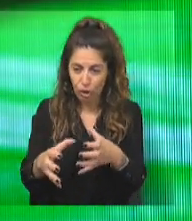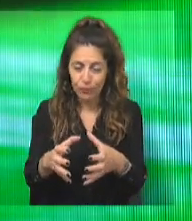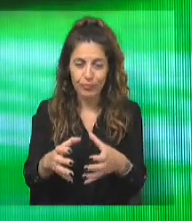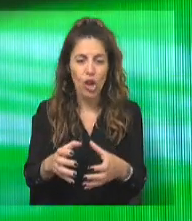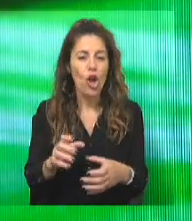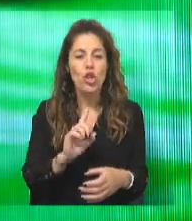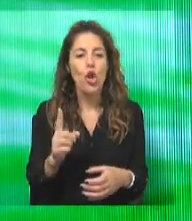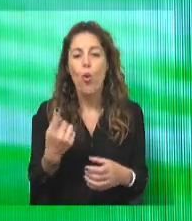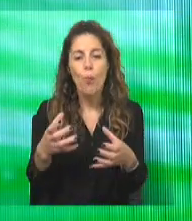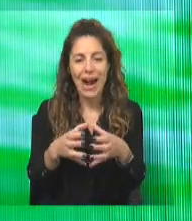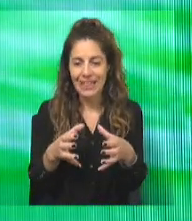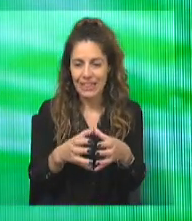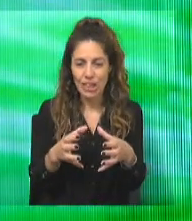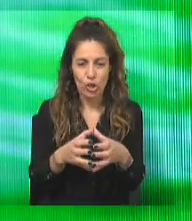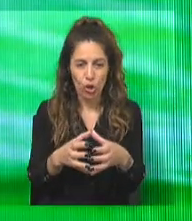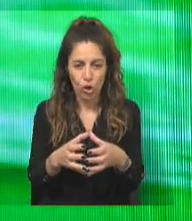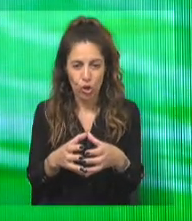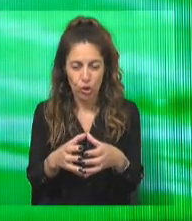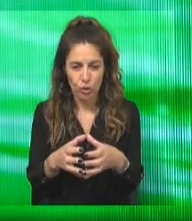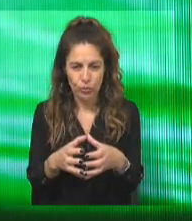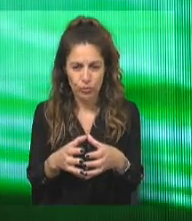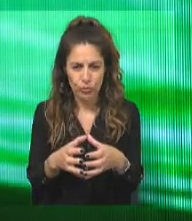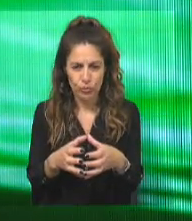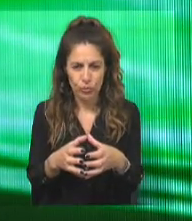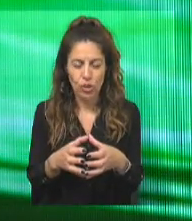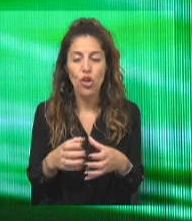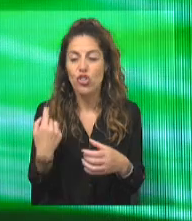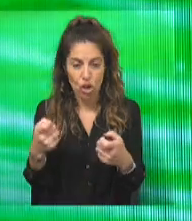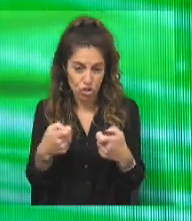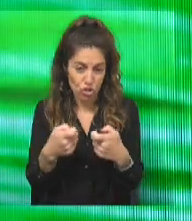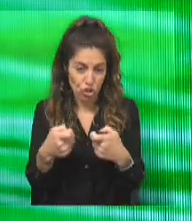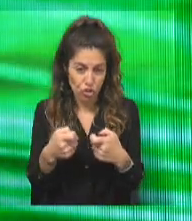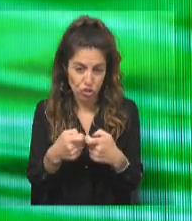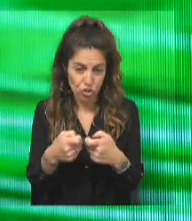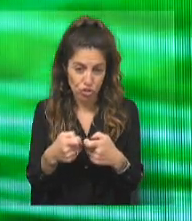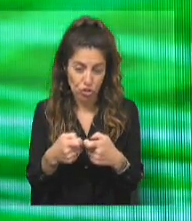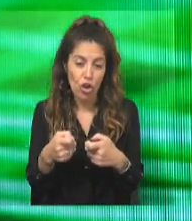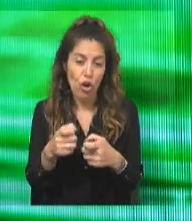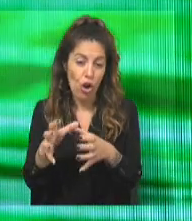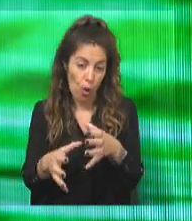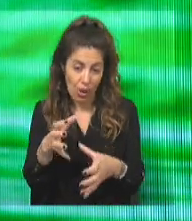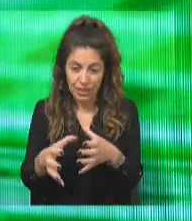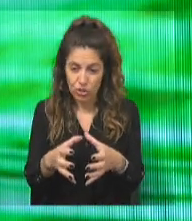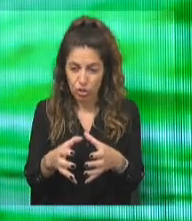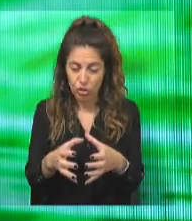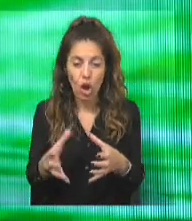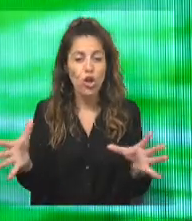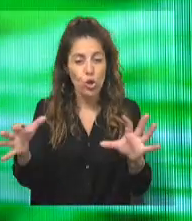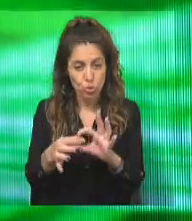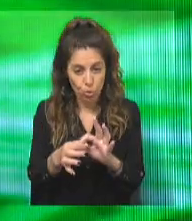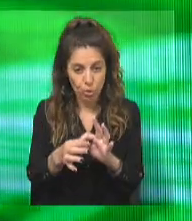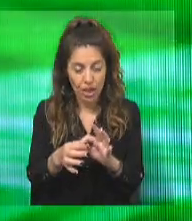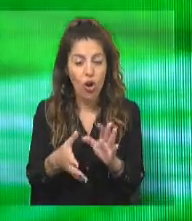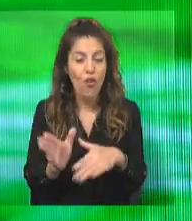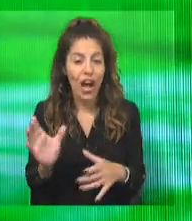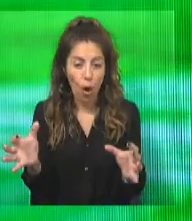no somos un partido somos eh socios con la coalición esto es nos une o nos va a